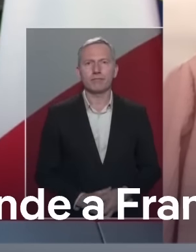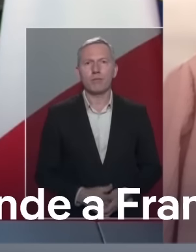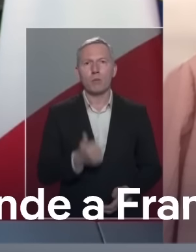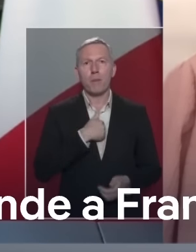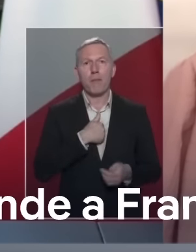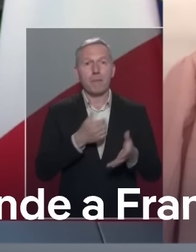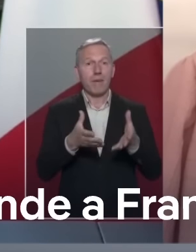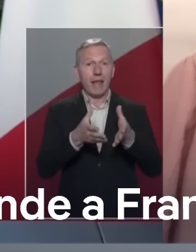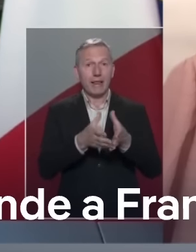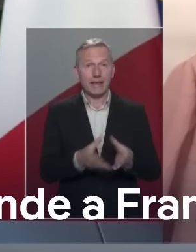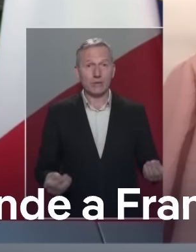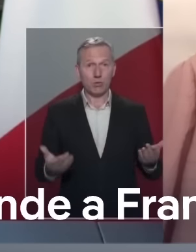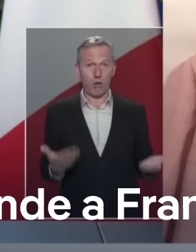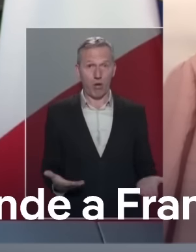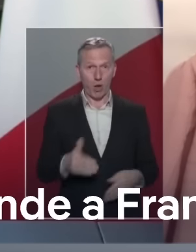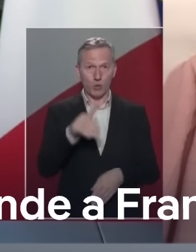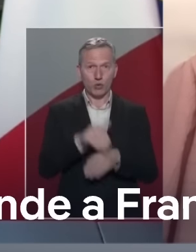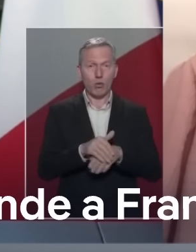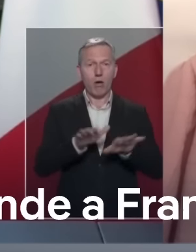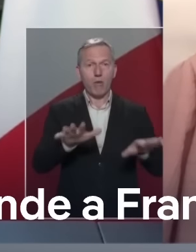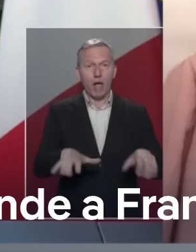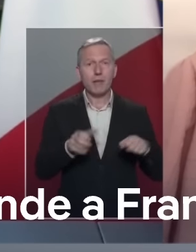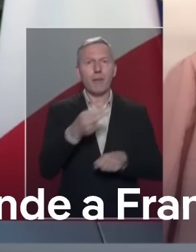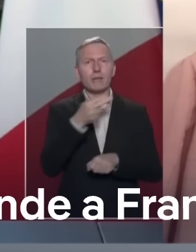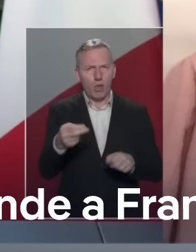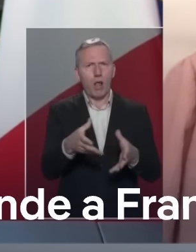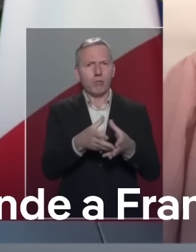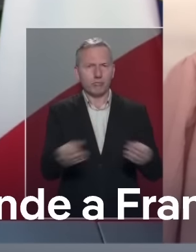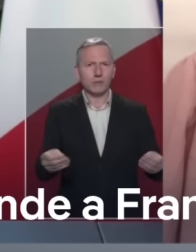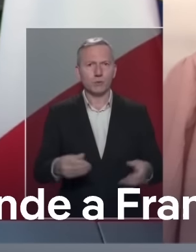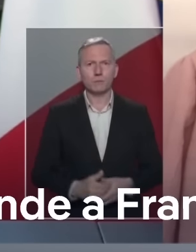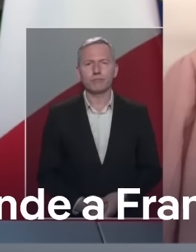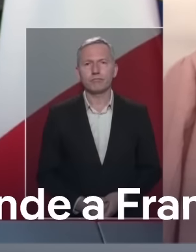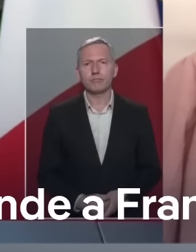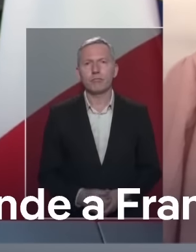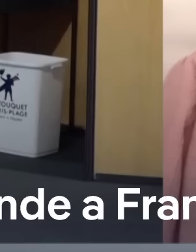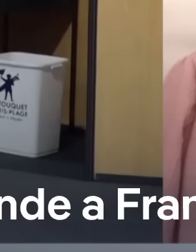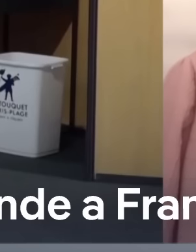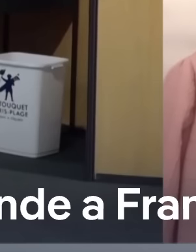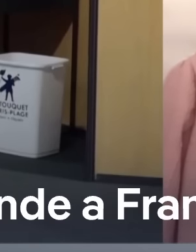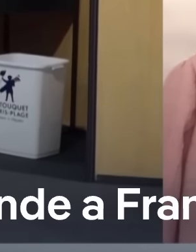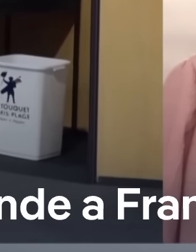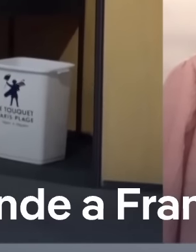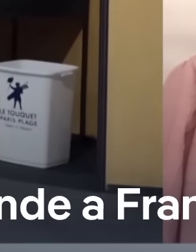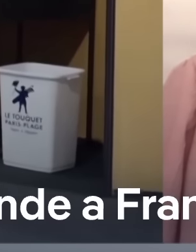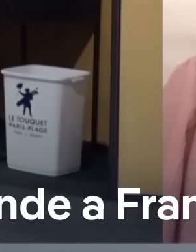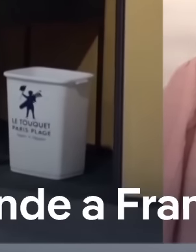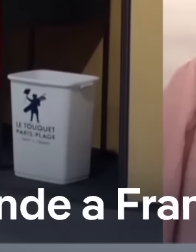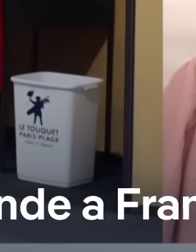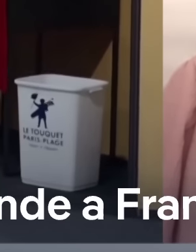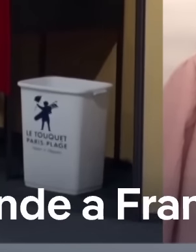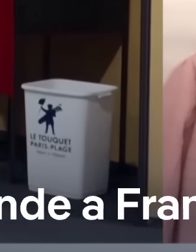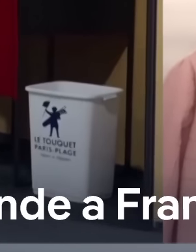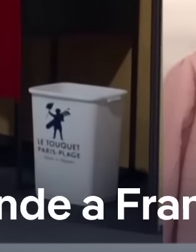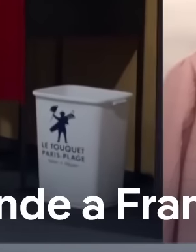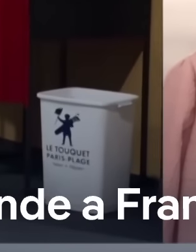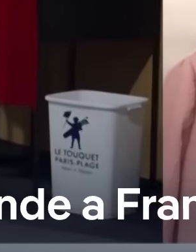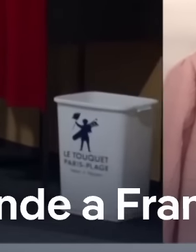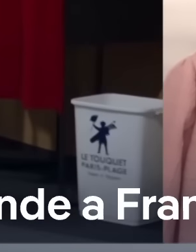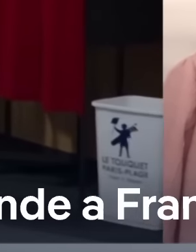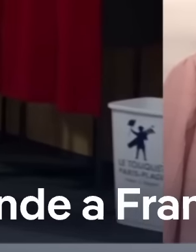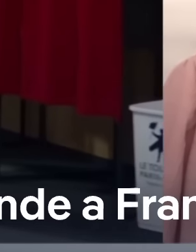extrema derecha. El presidente parece que está agotando un poco la paciencia de los franceses. Este,